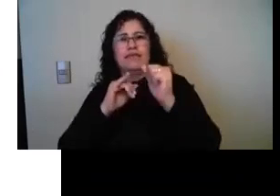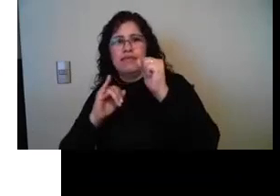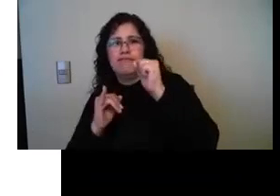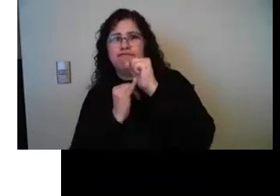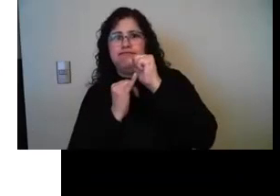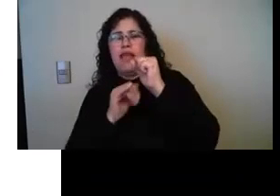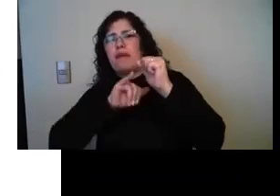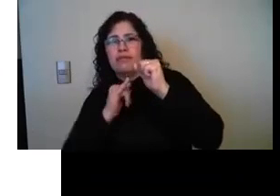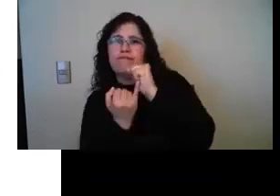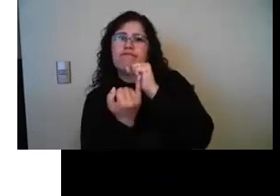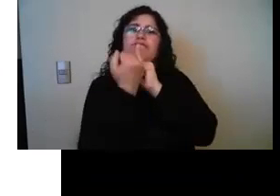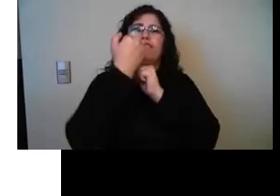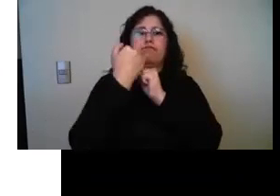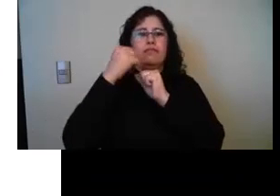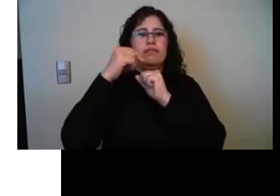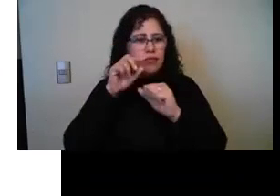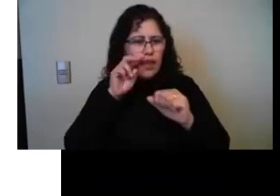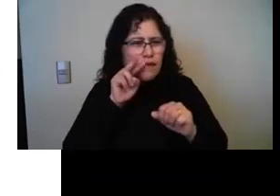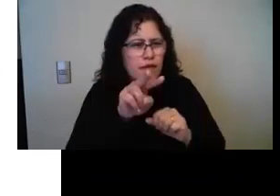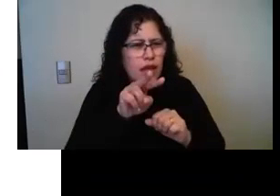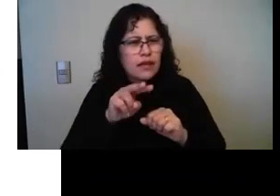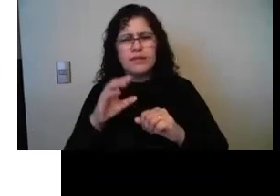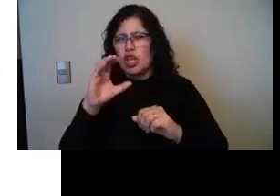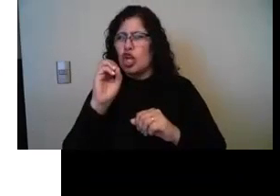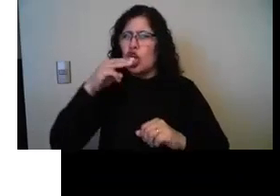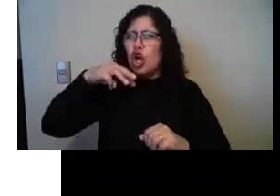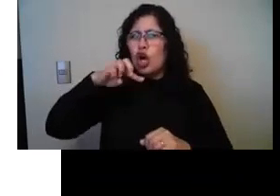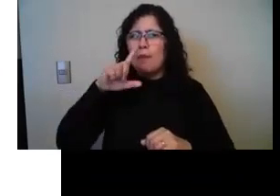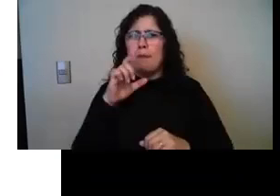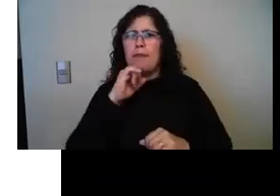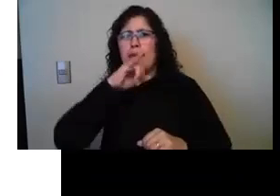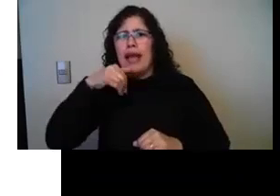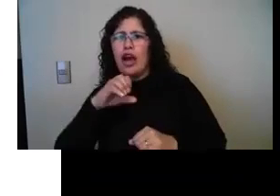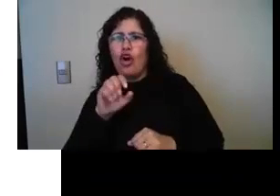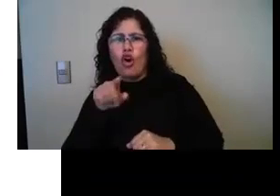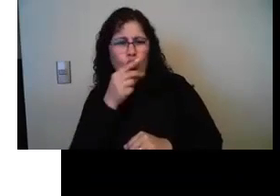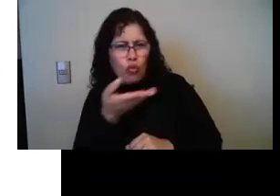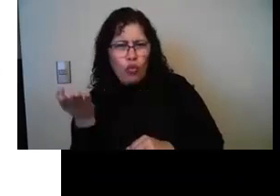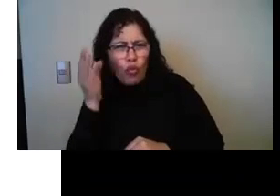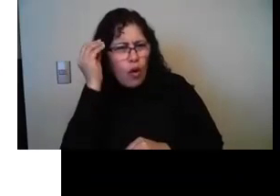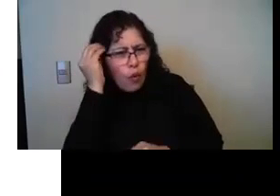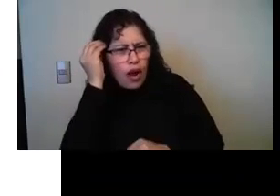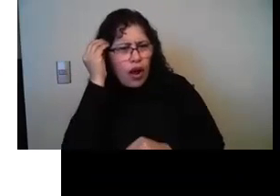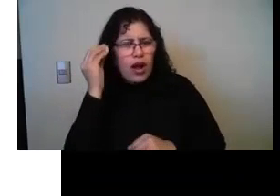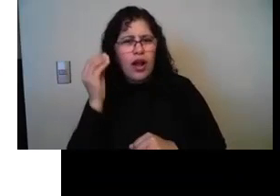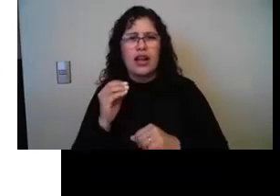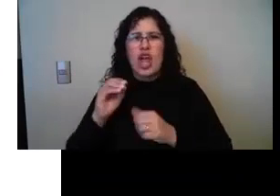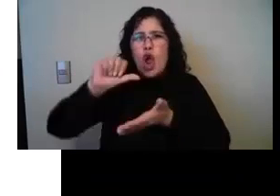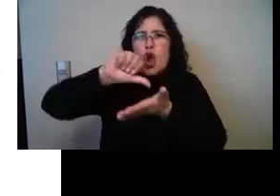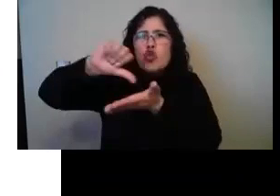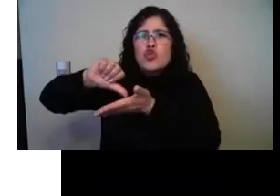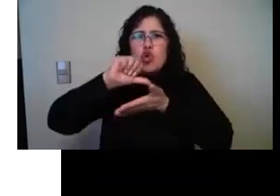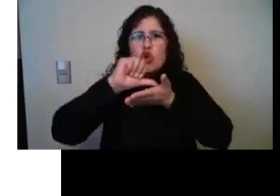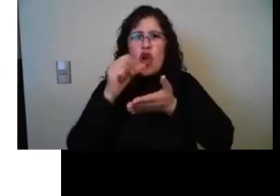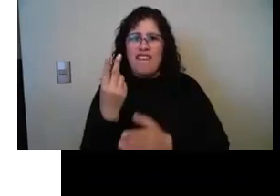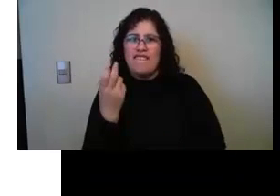ventro-posteromedial del tálamo. ¿Se acuerdan del complejo de núcleos ventrales posteriores?